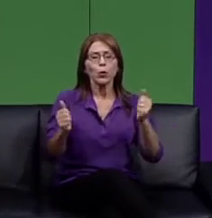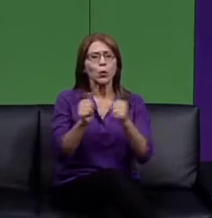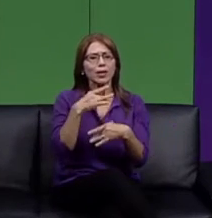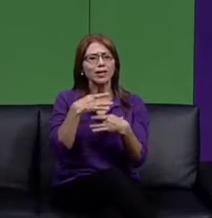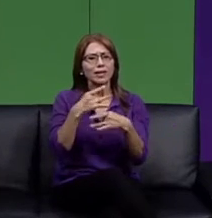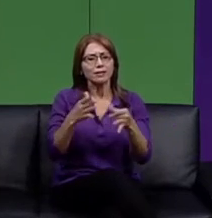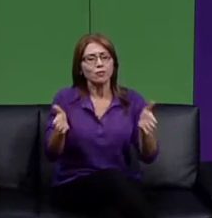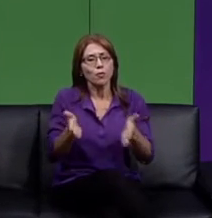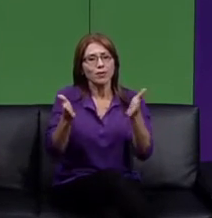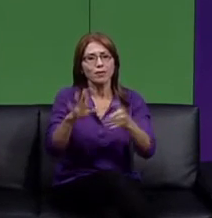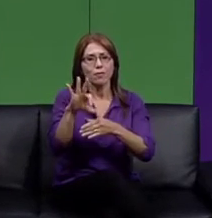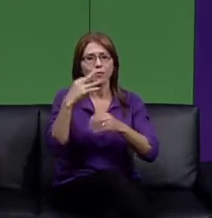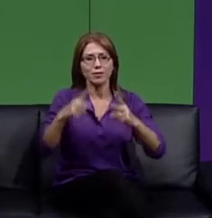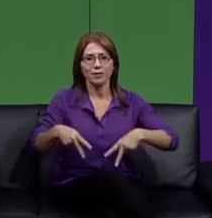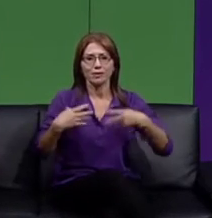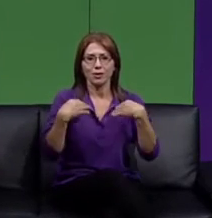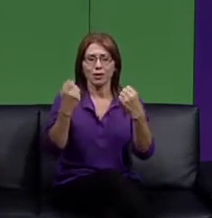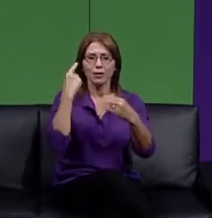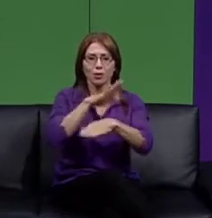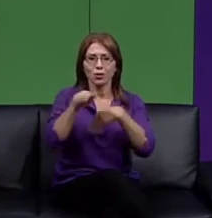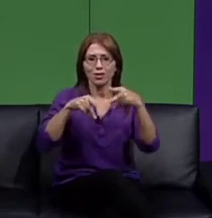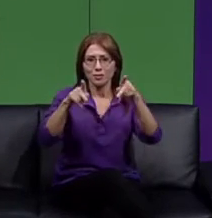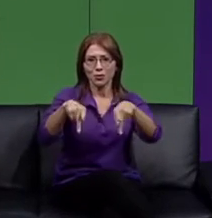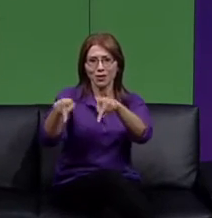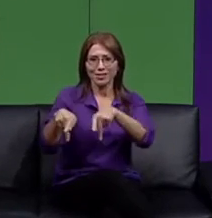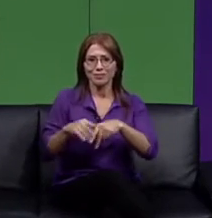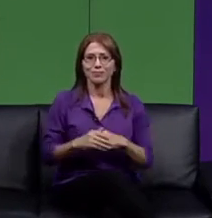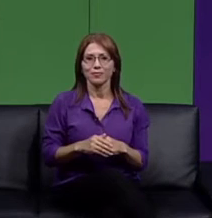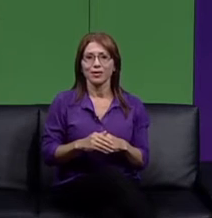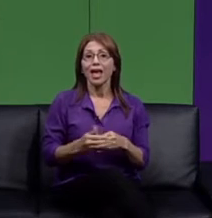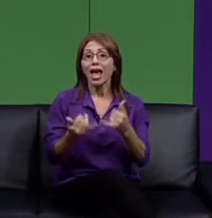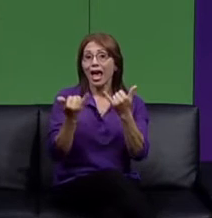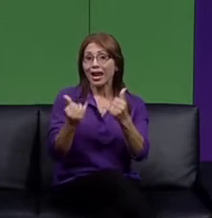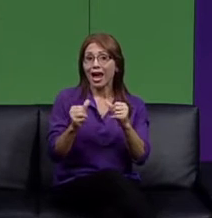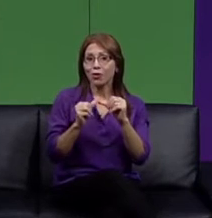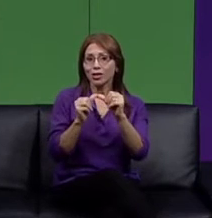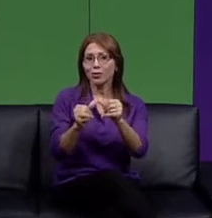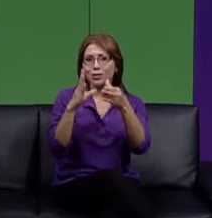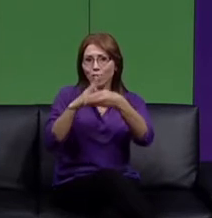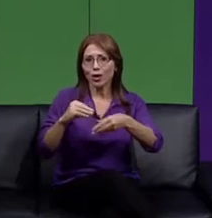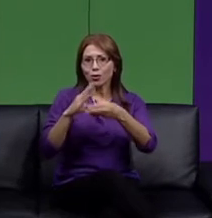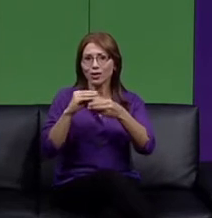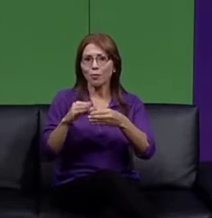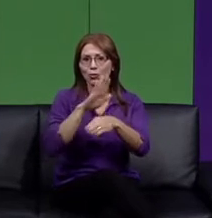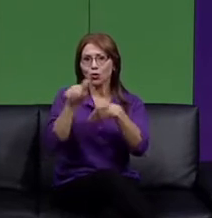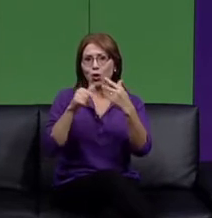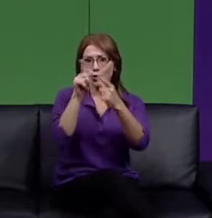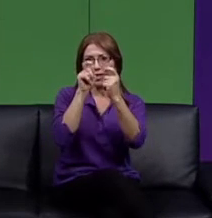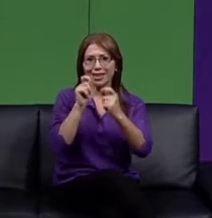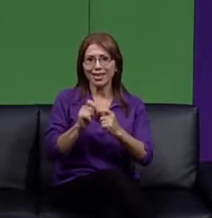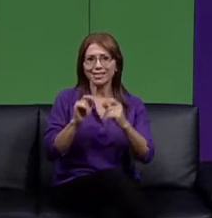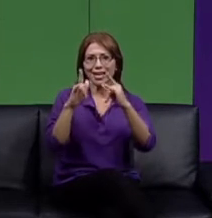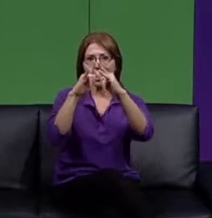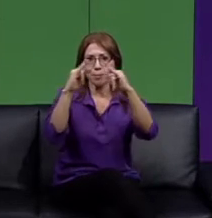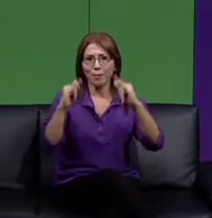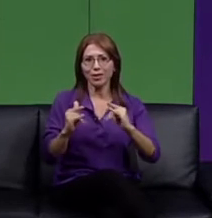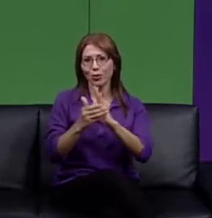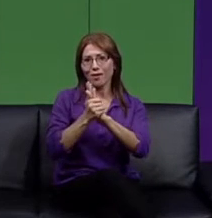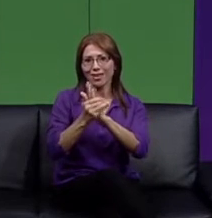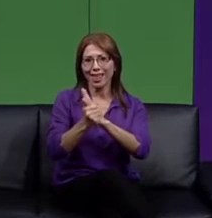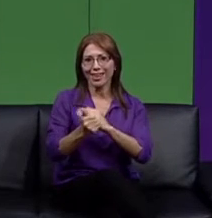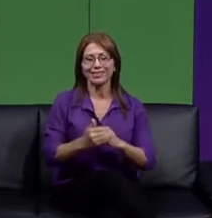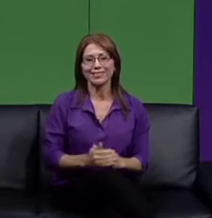interés de fomentar estilos de vida saludables para todas las personas. A continuación le contamos todos los detalles del